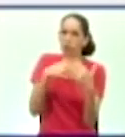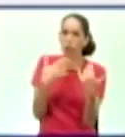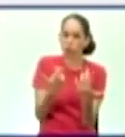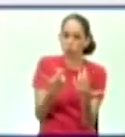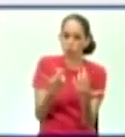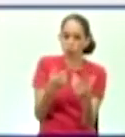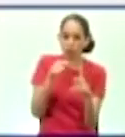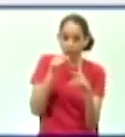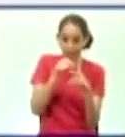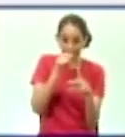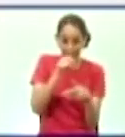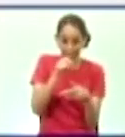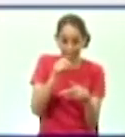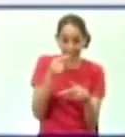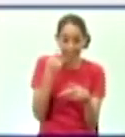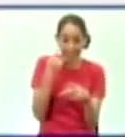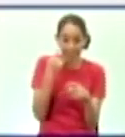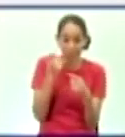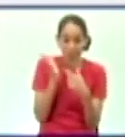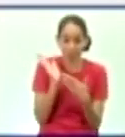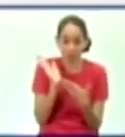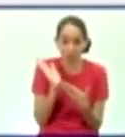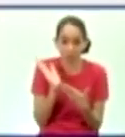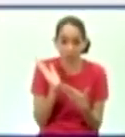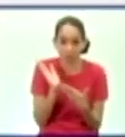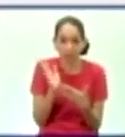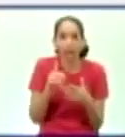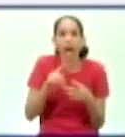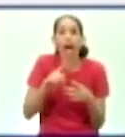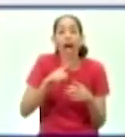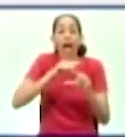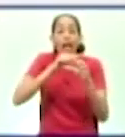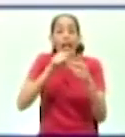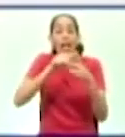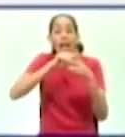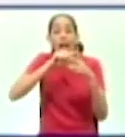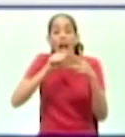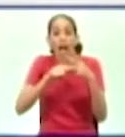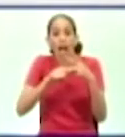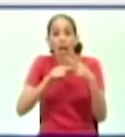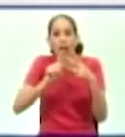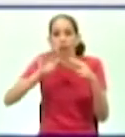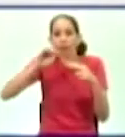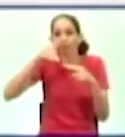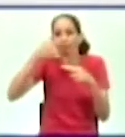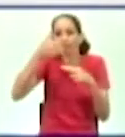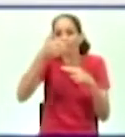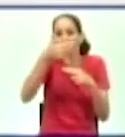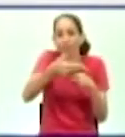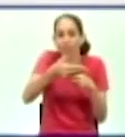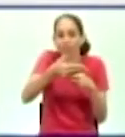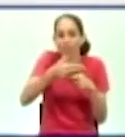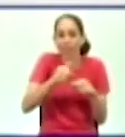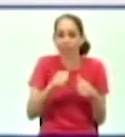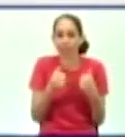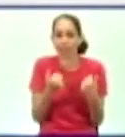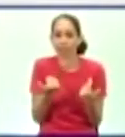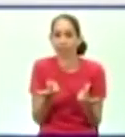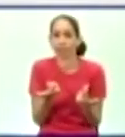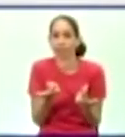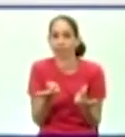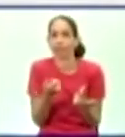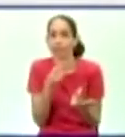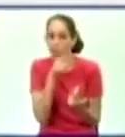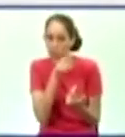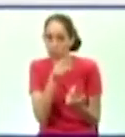de señalar, sí, es un ángulo exterior al triángulo OPN. Por tanto, tú conoces